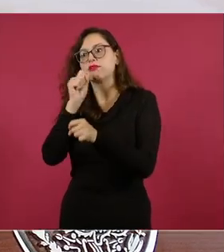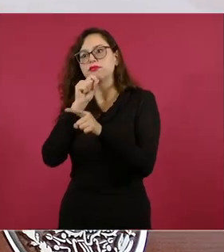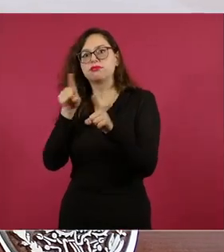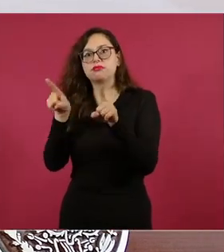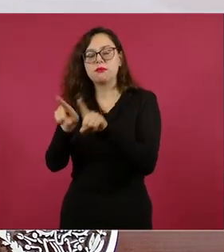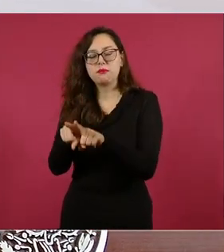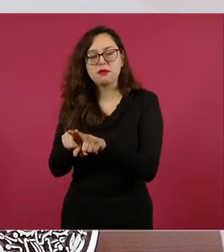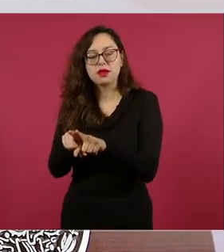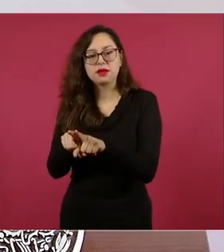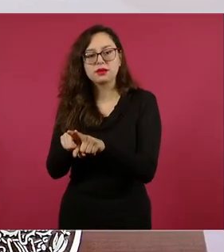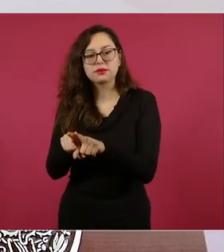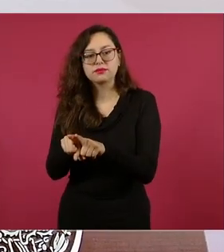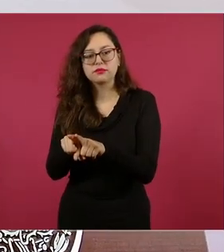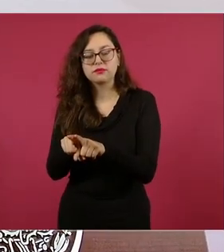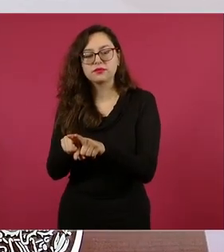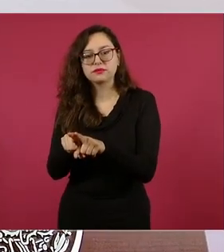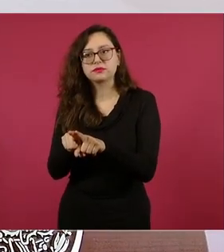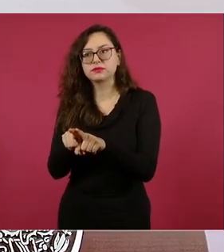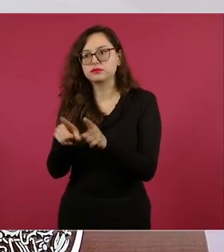fortalecen